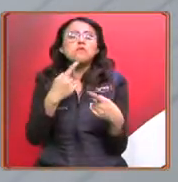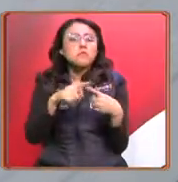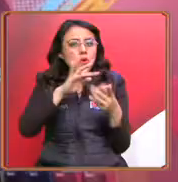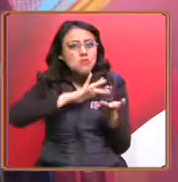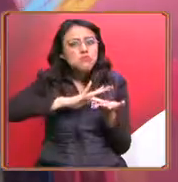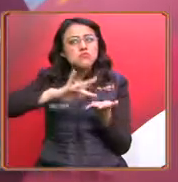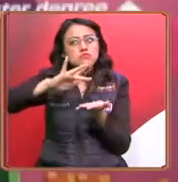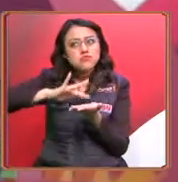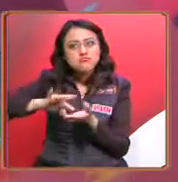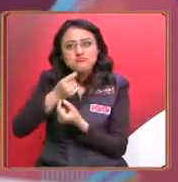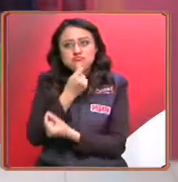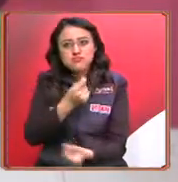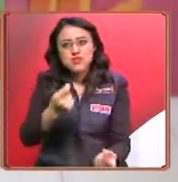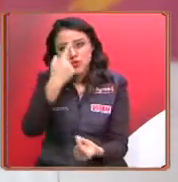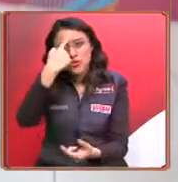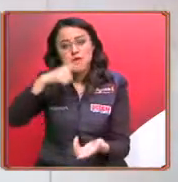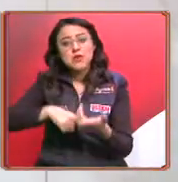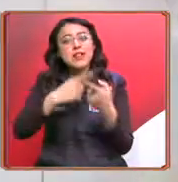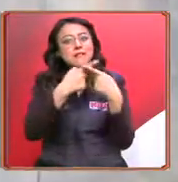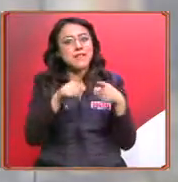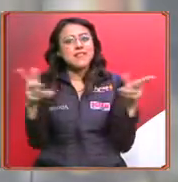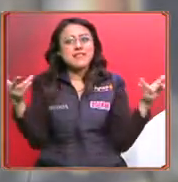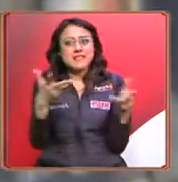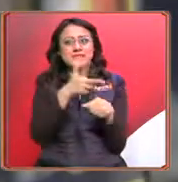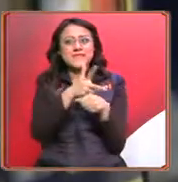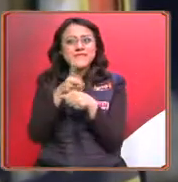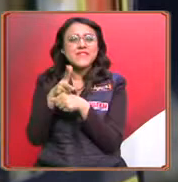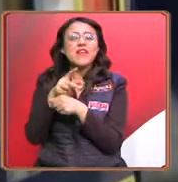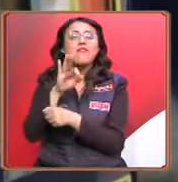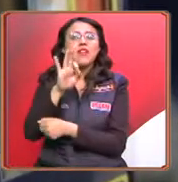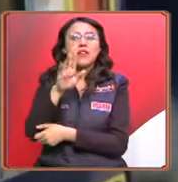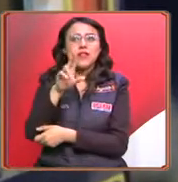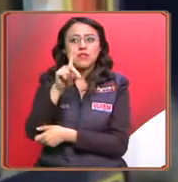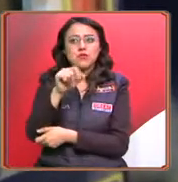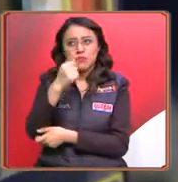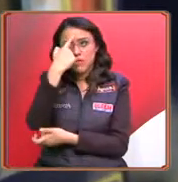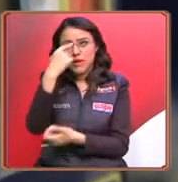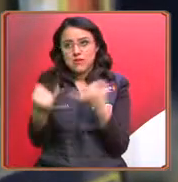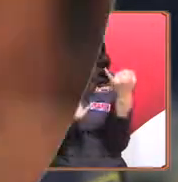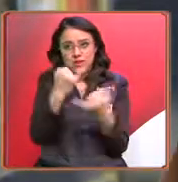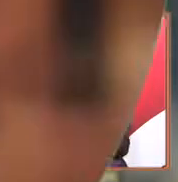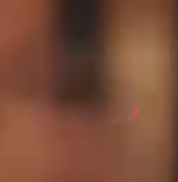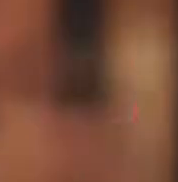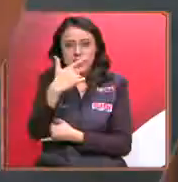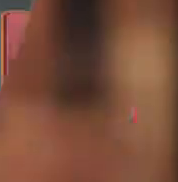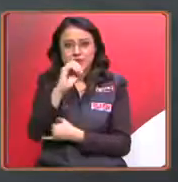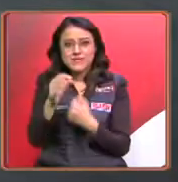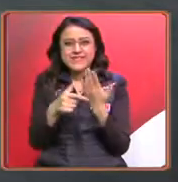causas definitivamente hacen la diferencia. Con imágenes de Fernando Guerrero para Juguetón, Diego Mendoza.